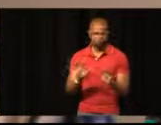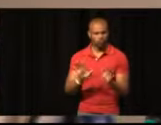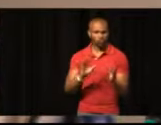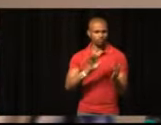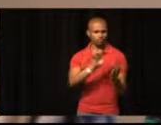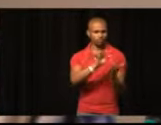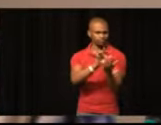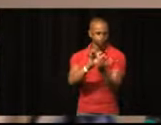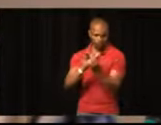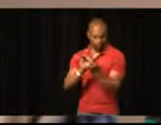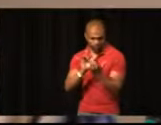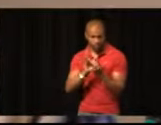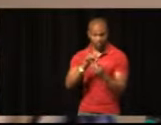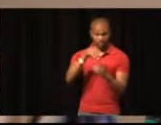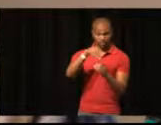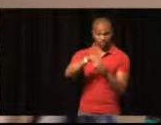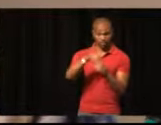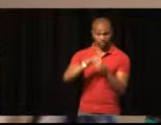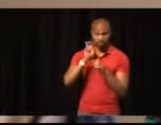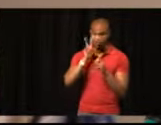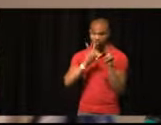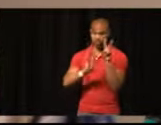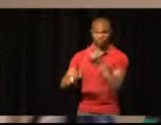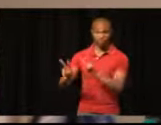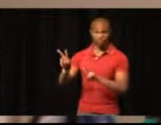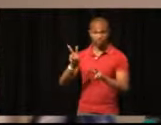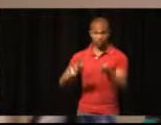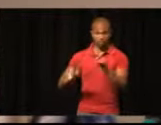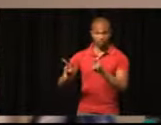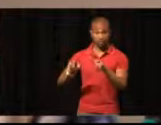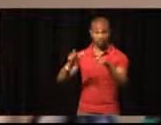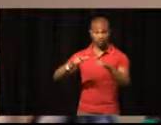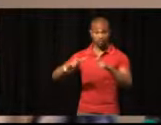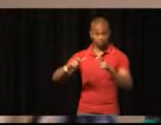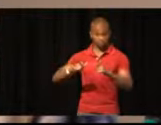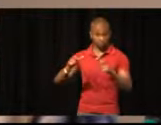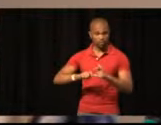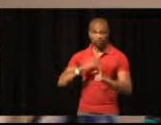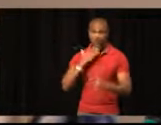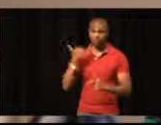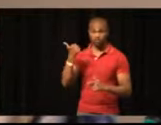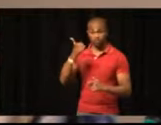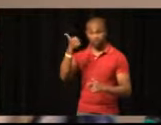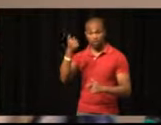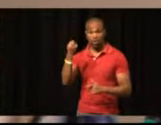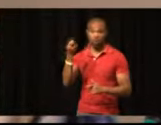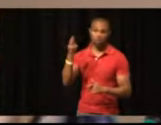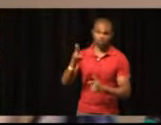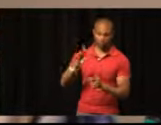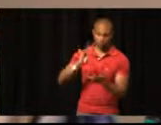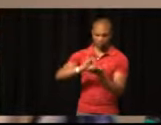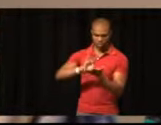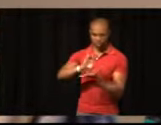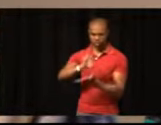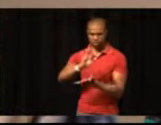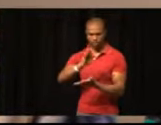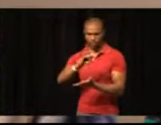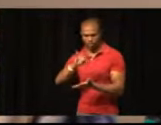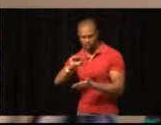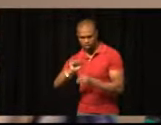no se relaciona dentro de una mirada donde la mejora o la